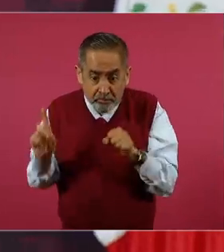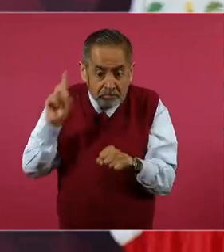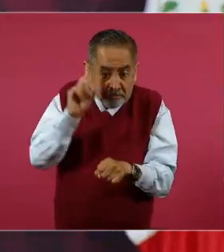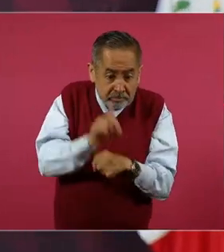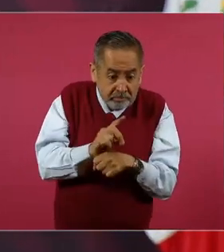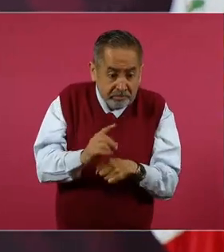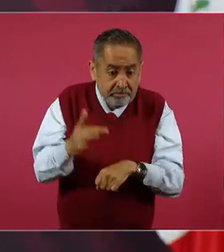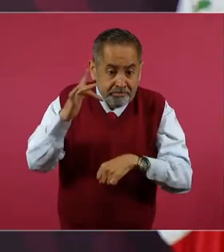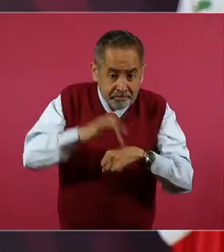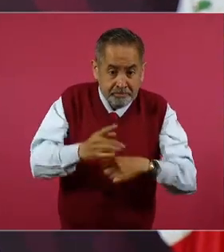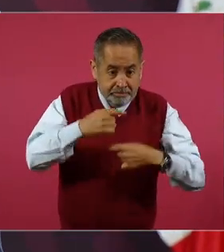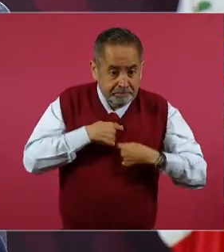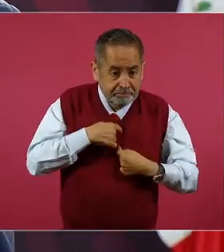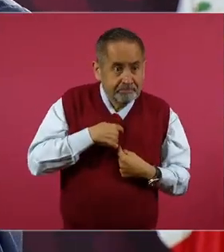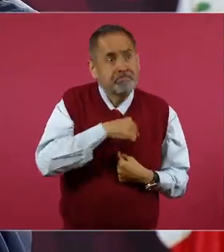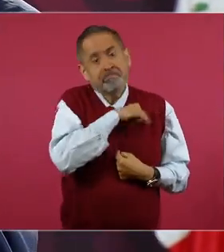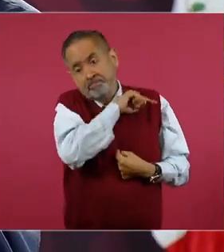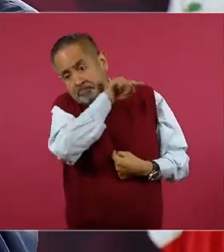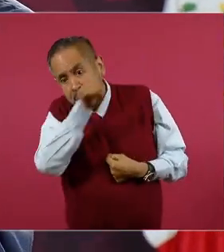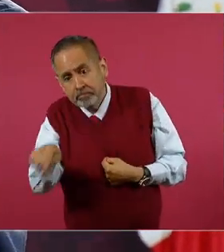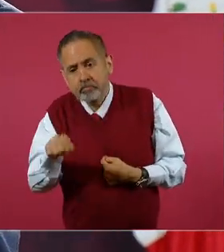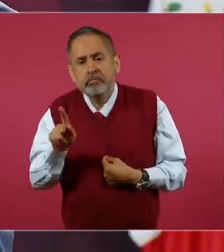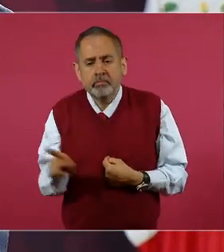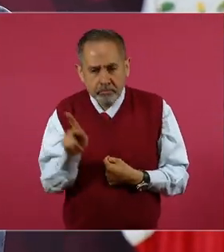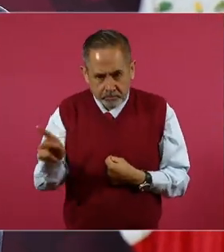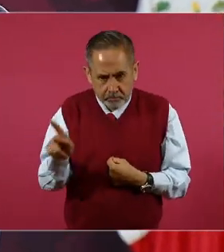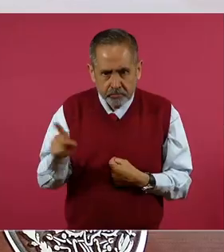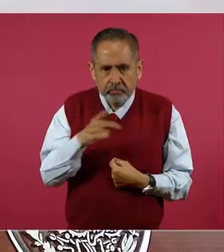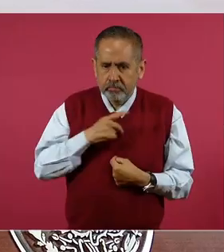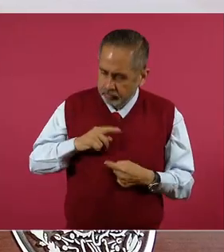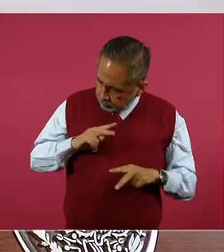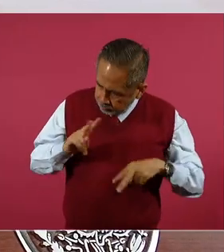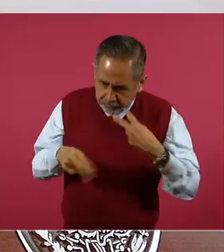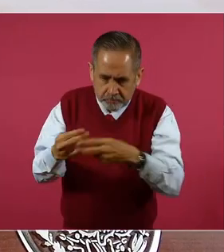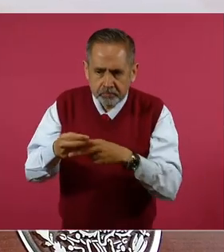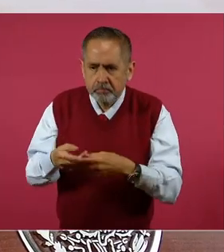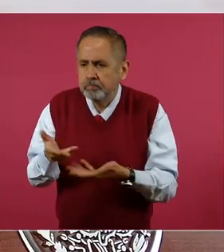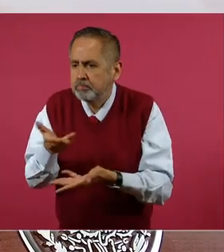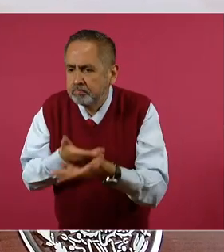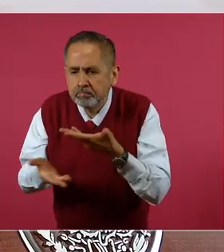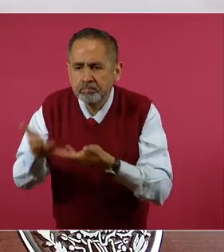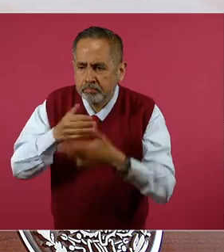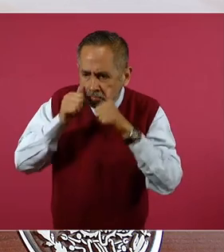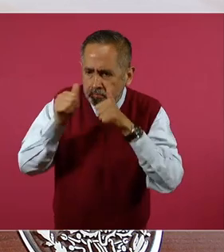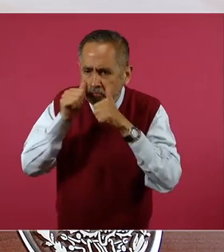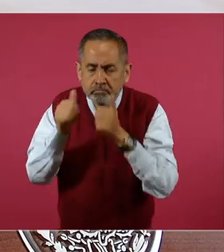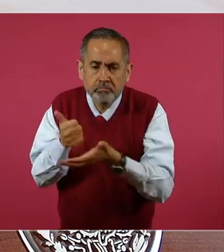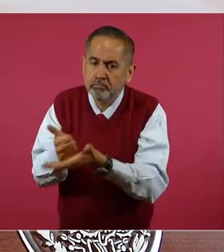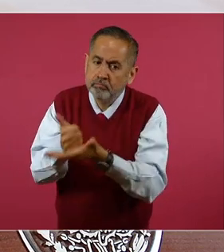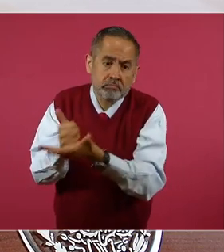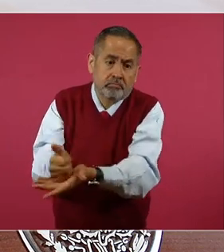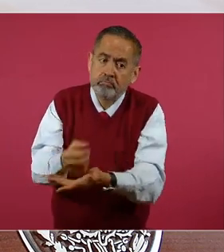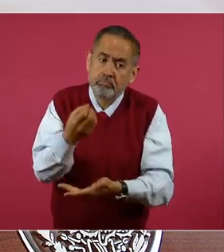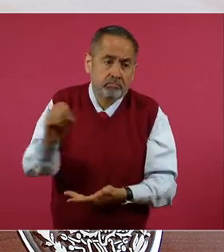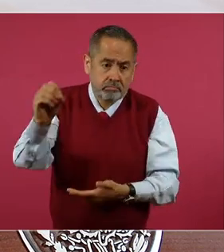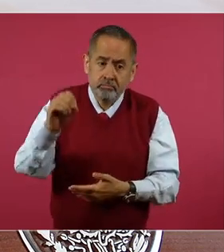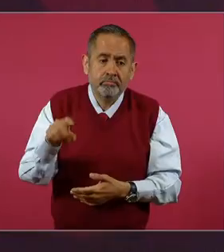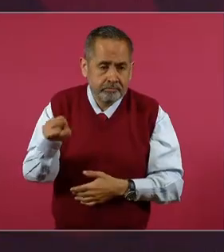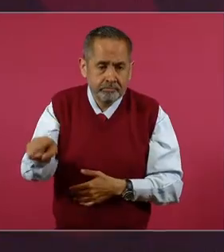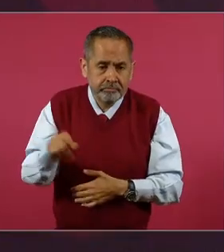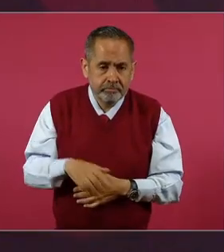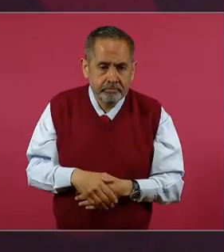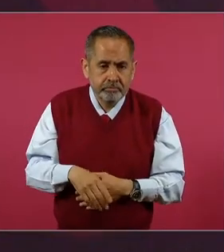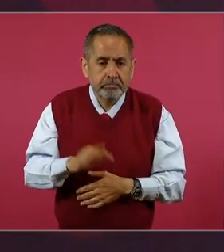servicio, tienen que ir al pueblo a dar el servicio. Y pueden